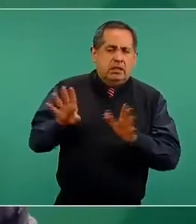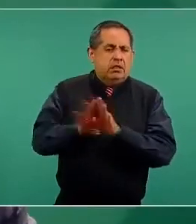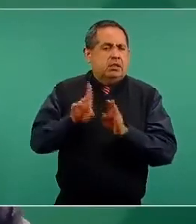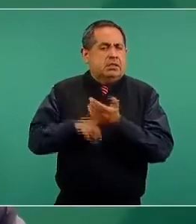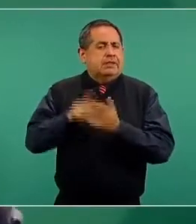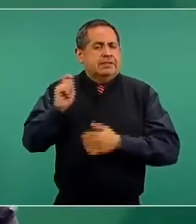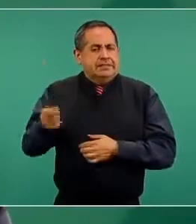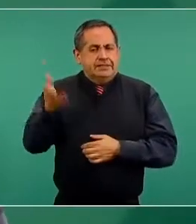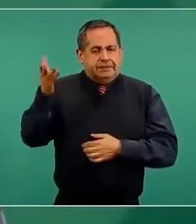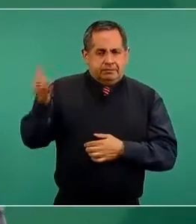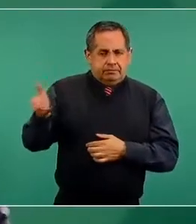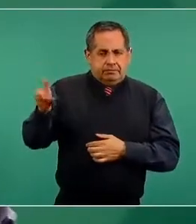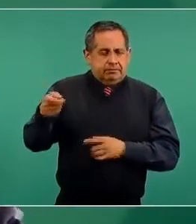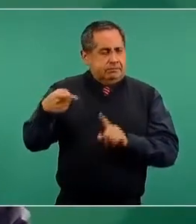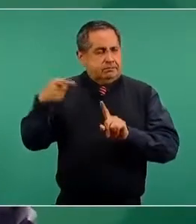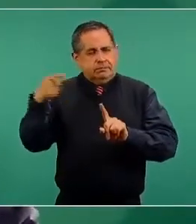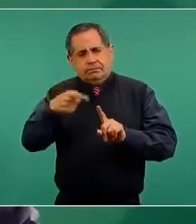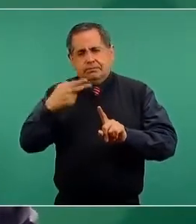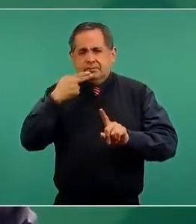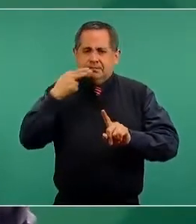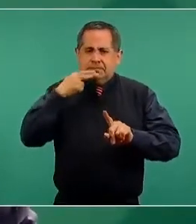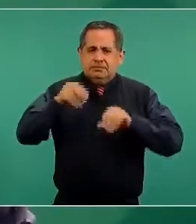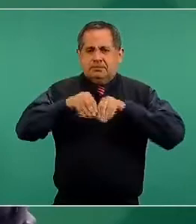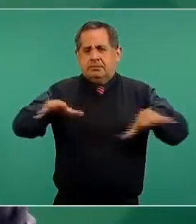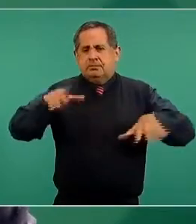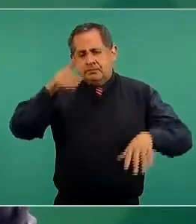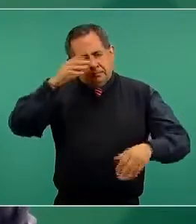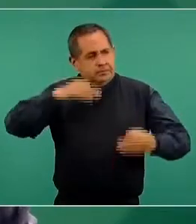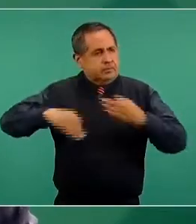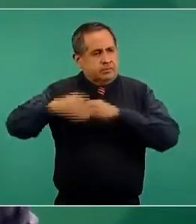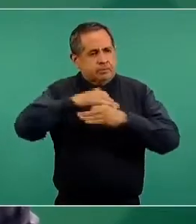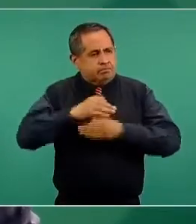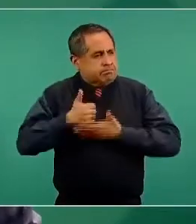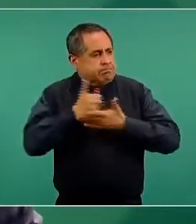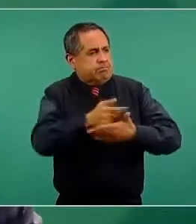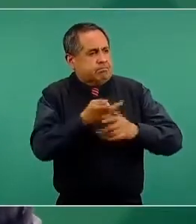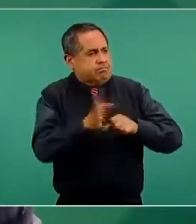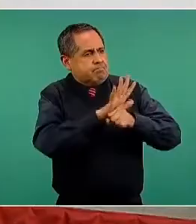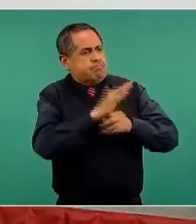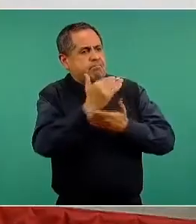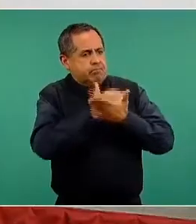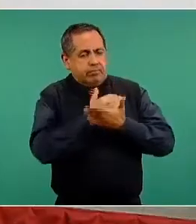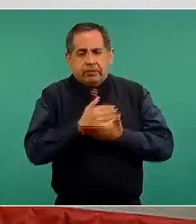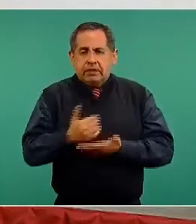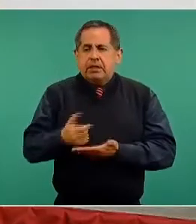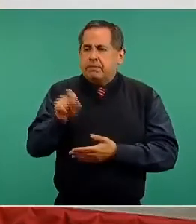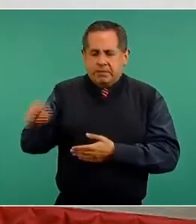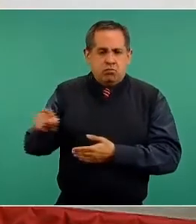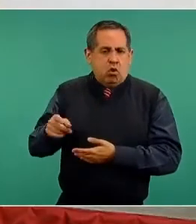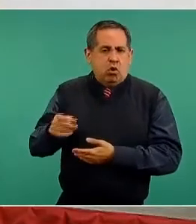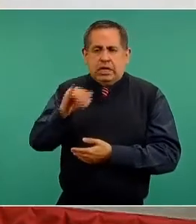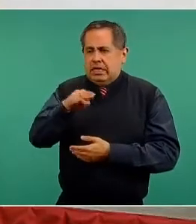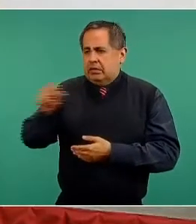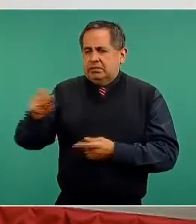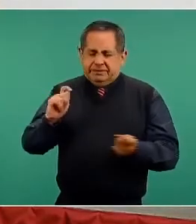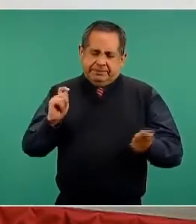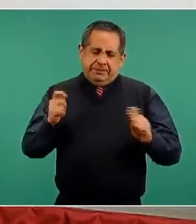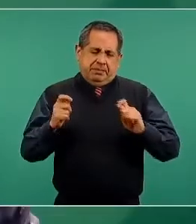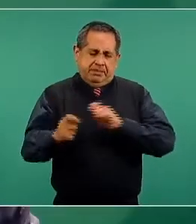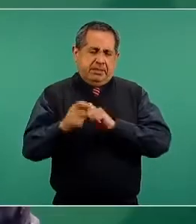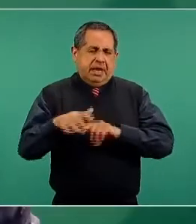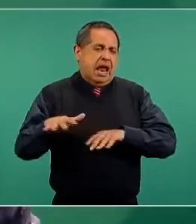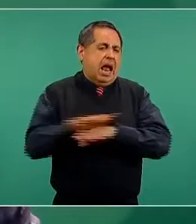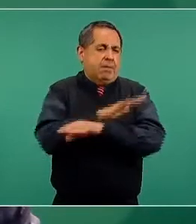es un punto de referencia no solamente para la respuesta al COVID, sino en general para la transformación del Sistema Nacional de